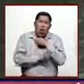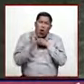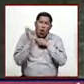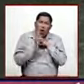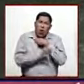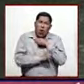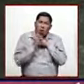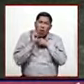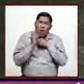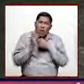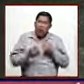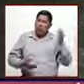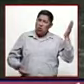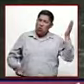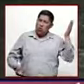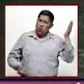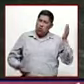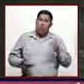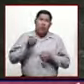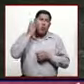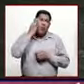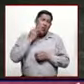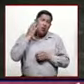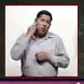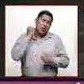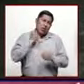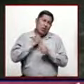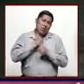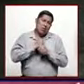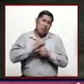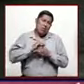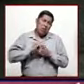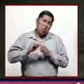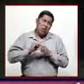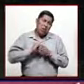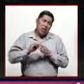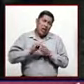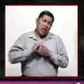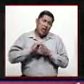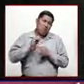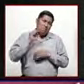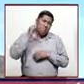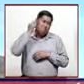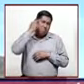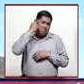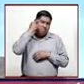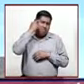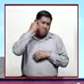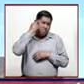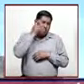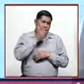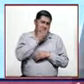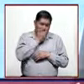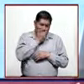justamente estas piezas? Los expertos que trabajan en metales tienen sus sospechas.